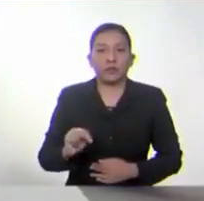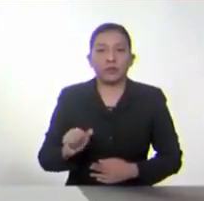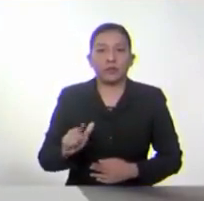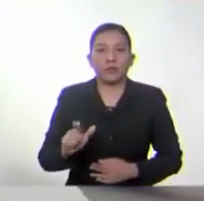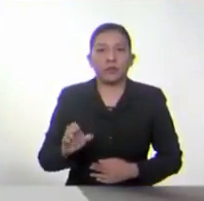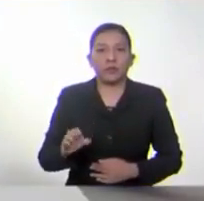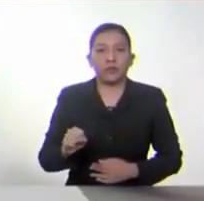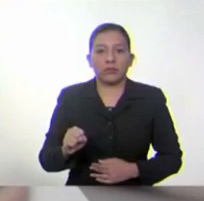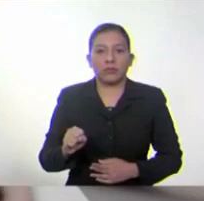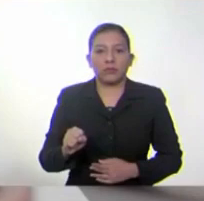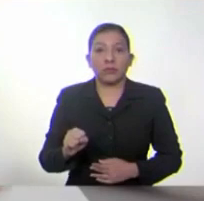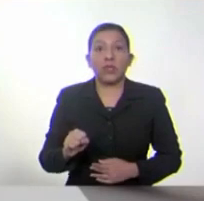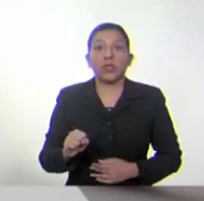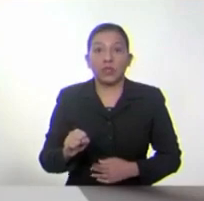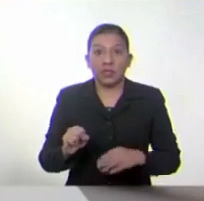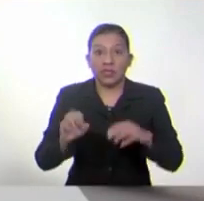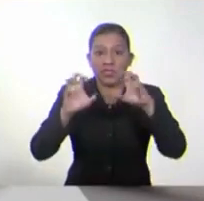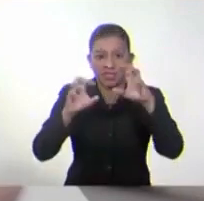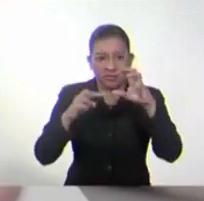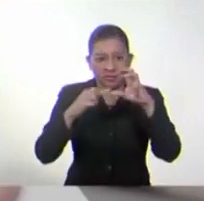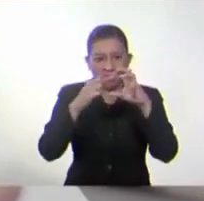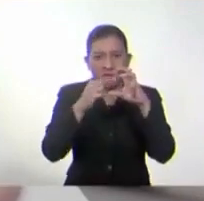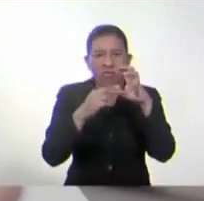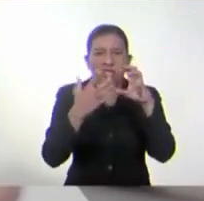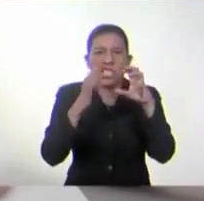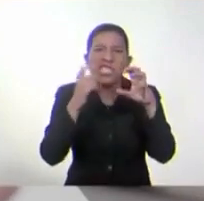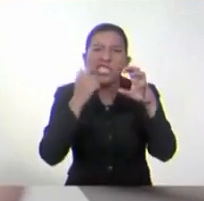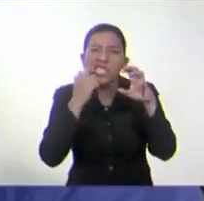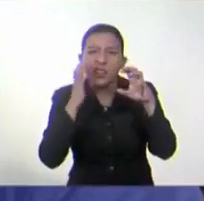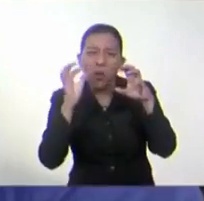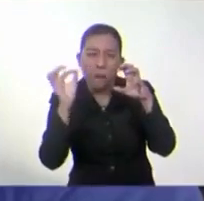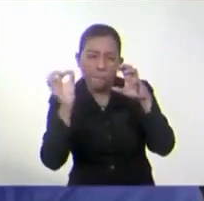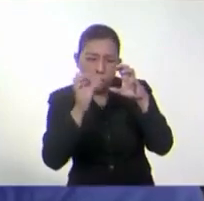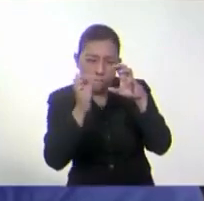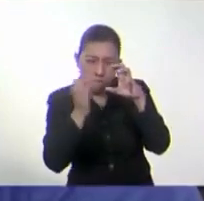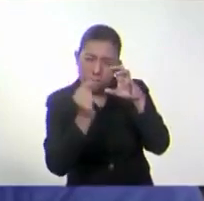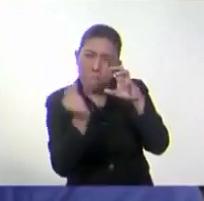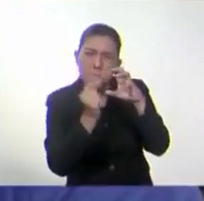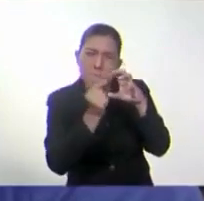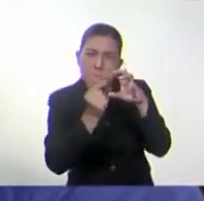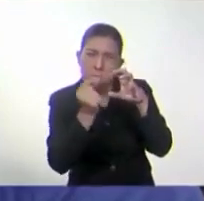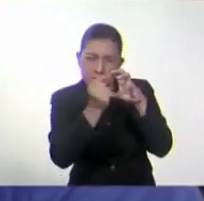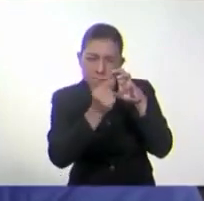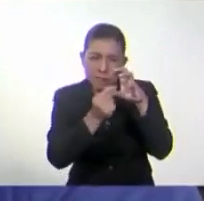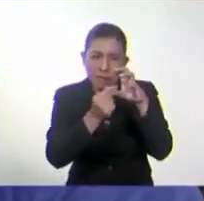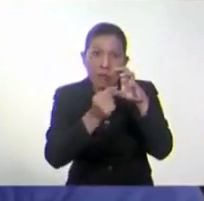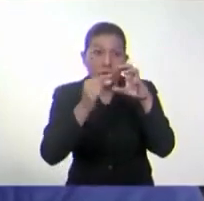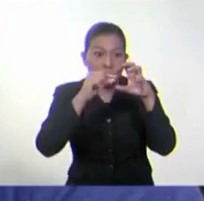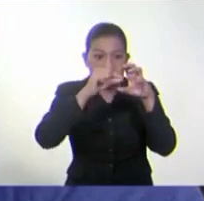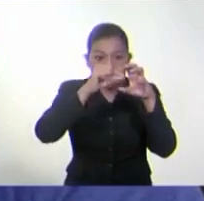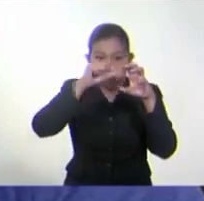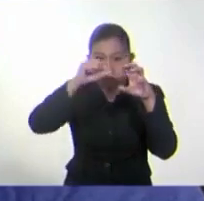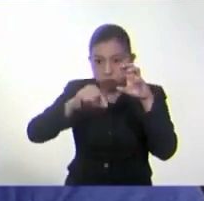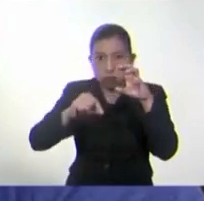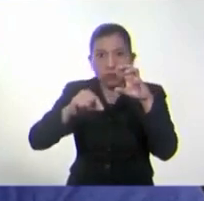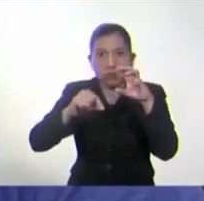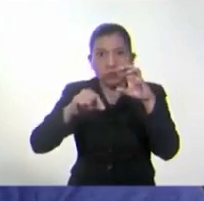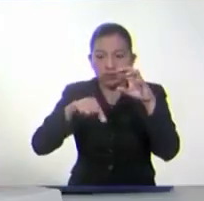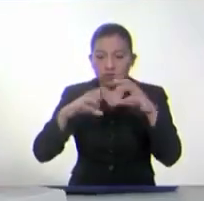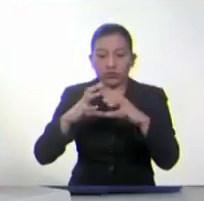cristales acá en la médula renal, que luego son transmitidos incluso a la vejiga y son muy